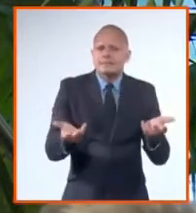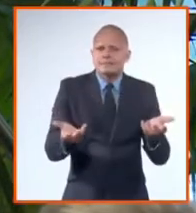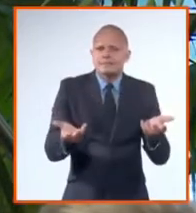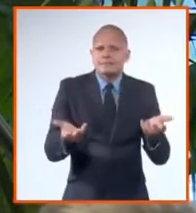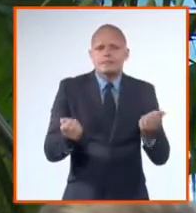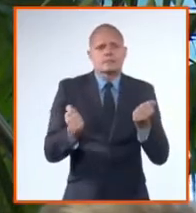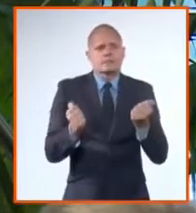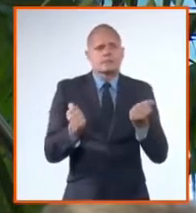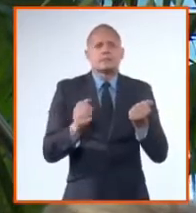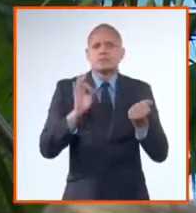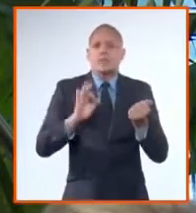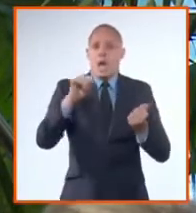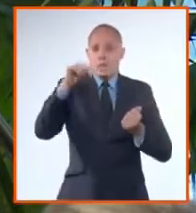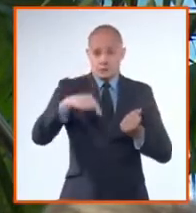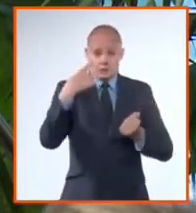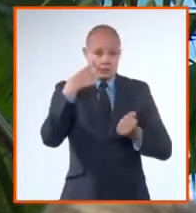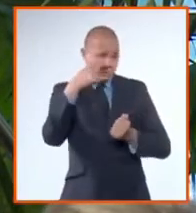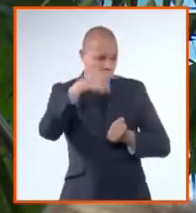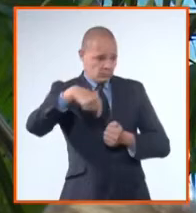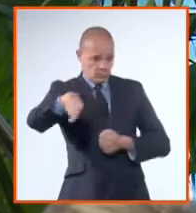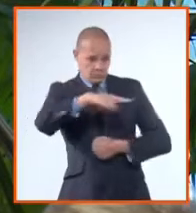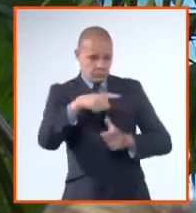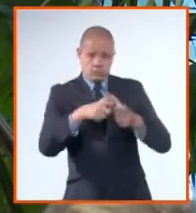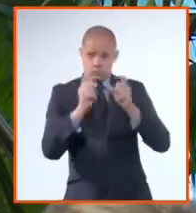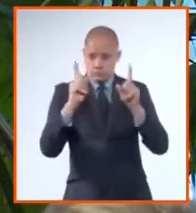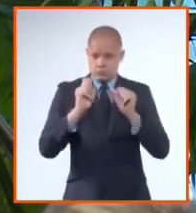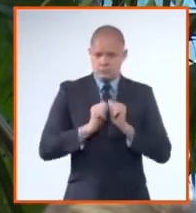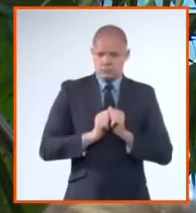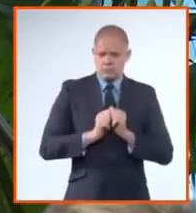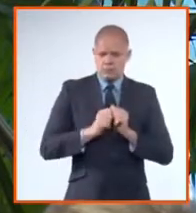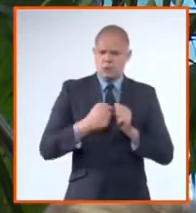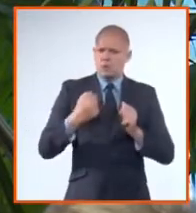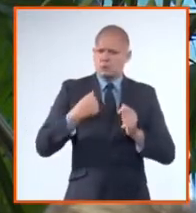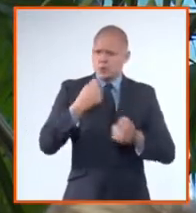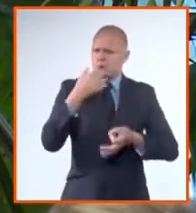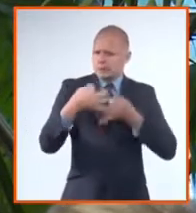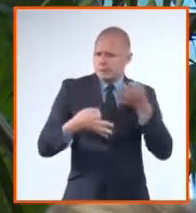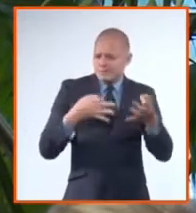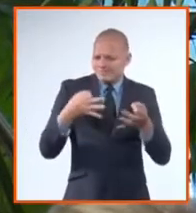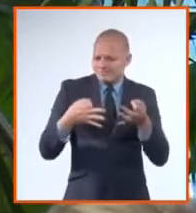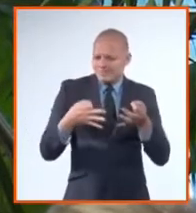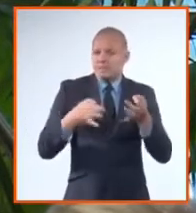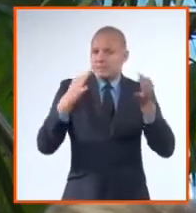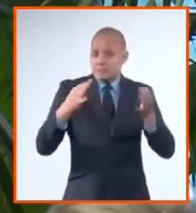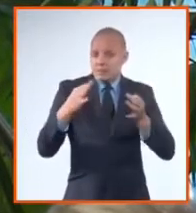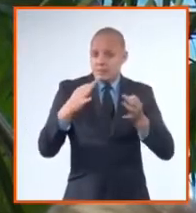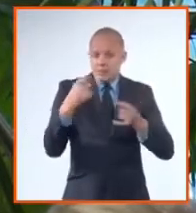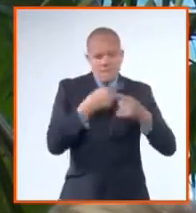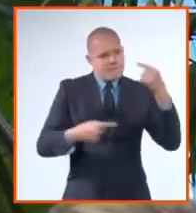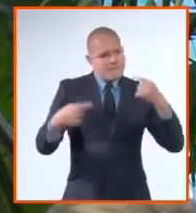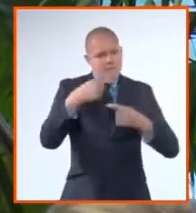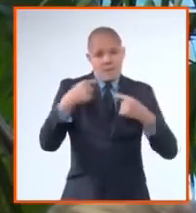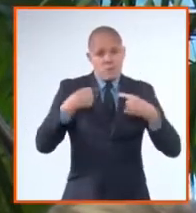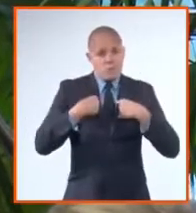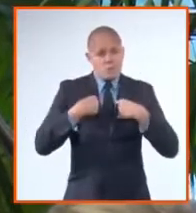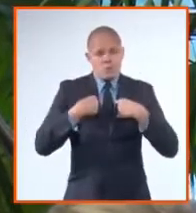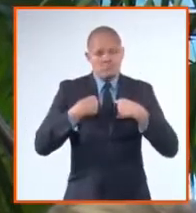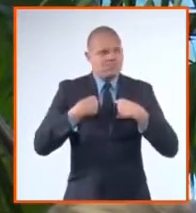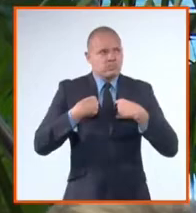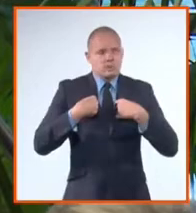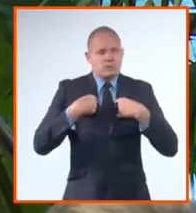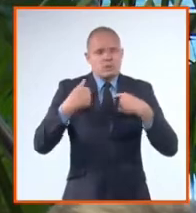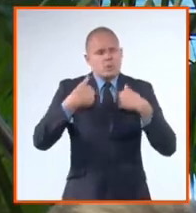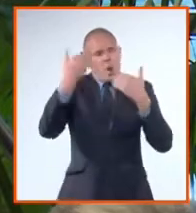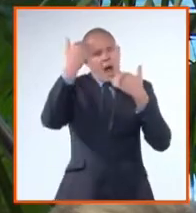en este recinto es la profunda admiración y respeto